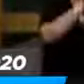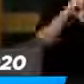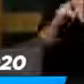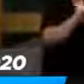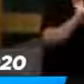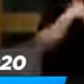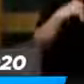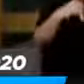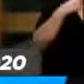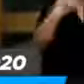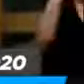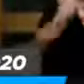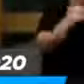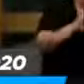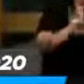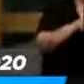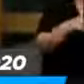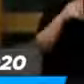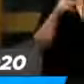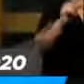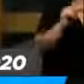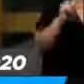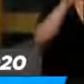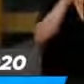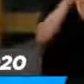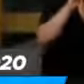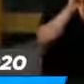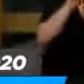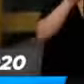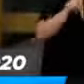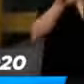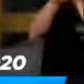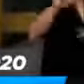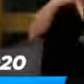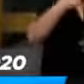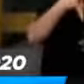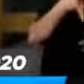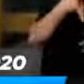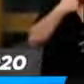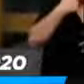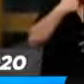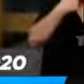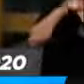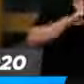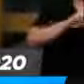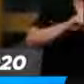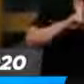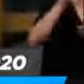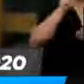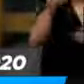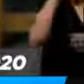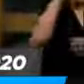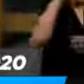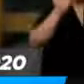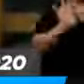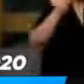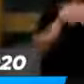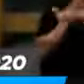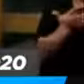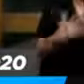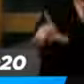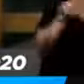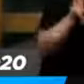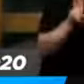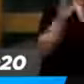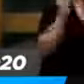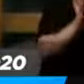Primero, expediente 73 del Senado 2020, proyecto de ley